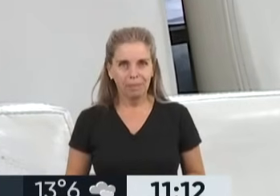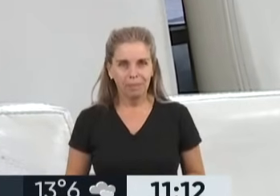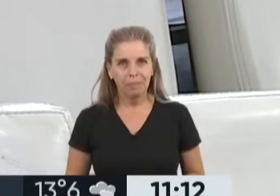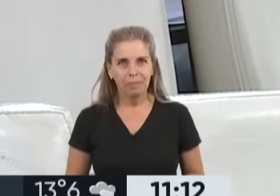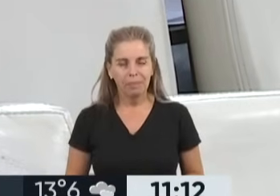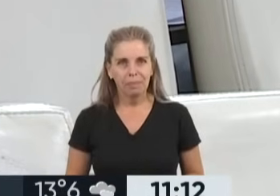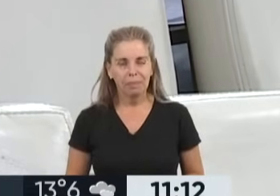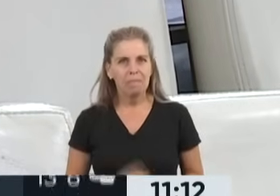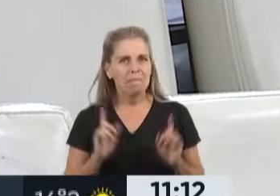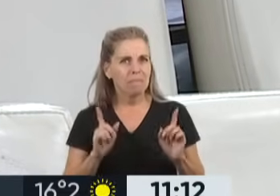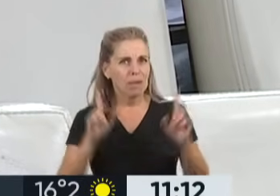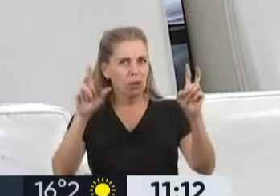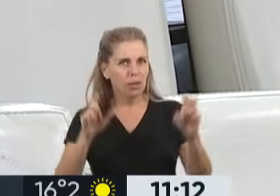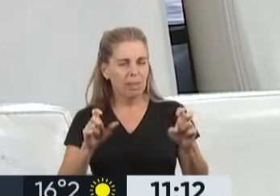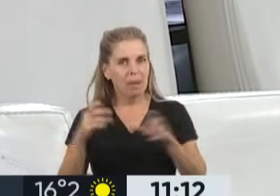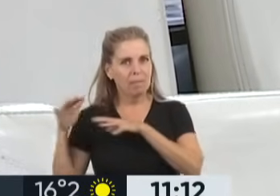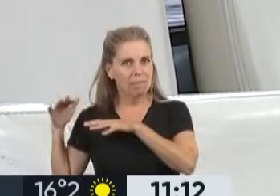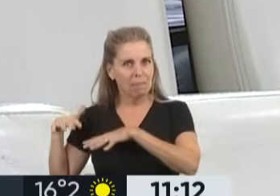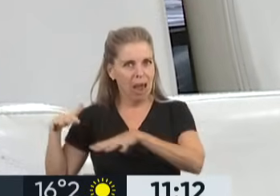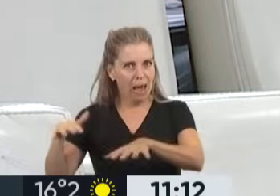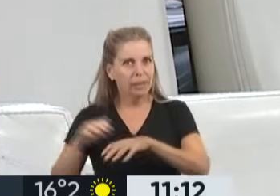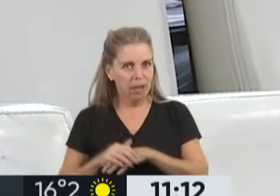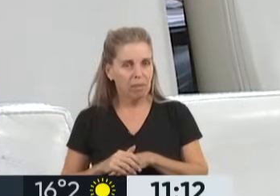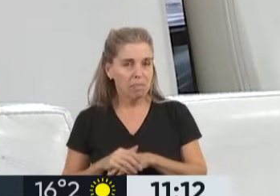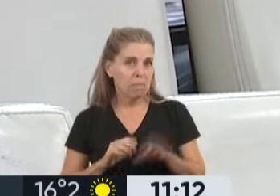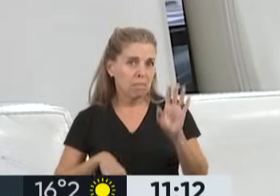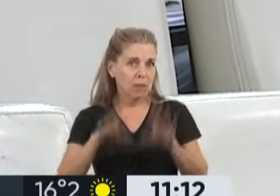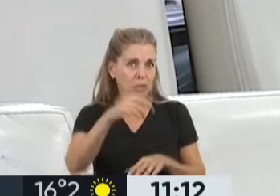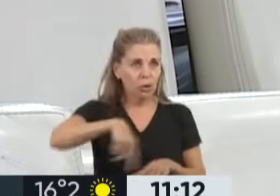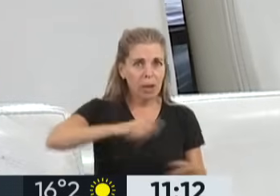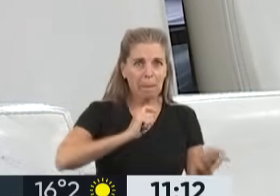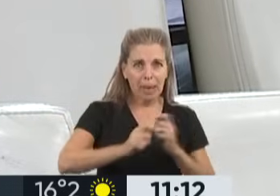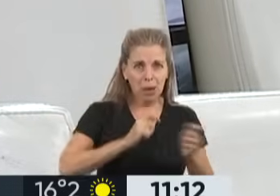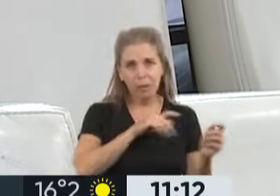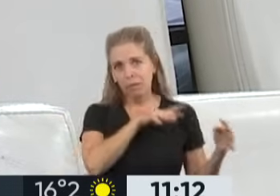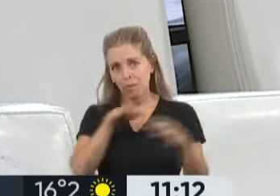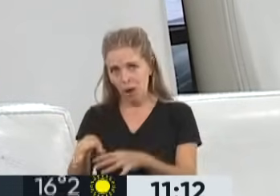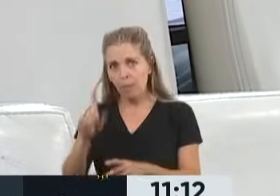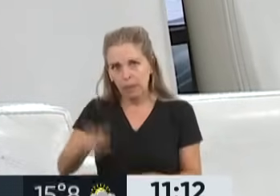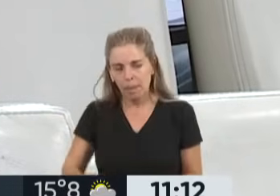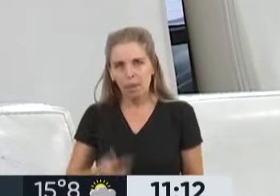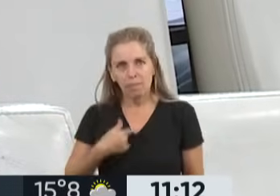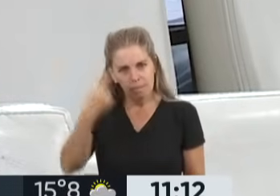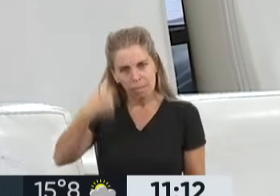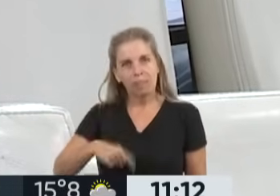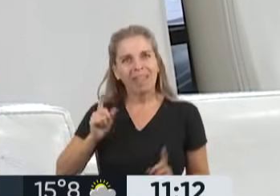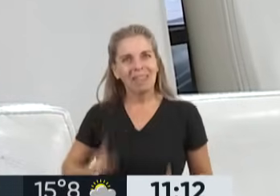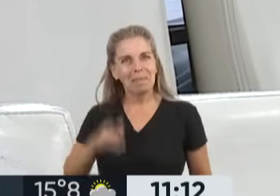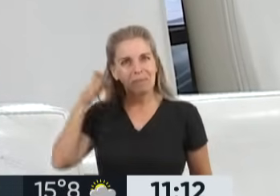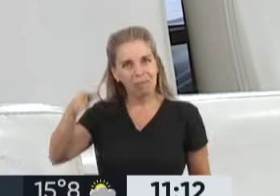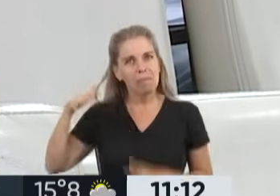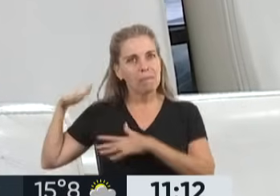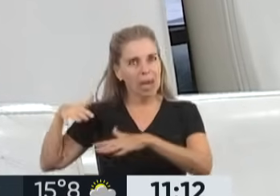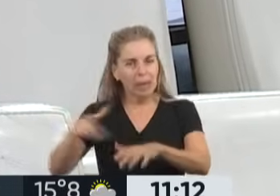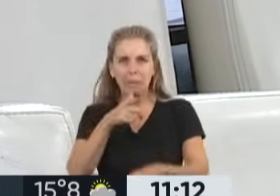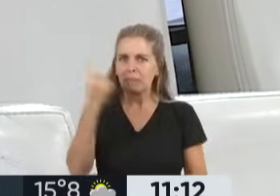Aires. Continuando con el tema de la marcha, que ayer, bueno, a muchos nos tocó cubrir, inclusive a mí, me llamó poderosamente la atención que así como